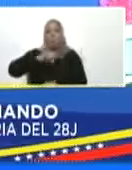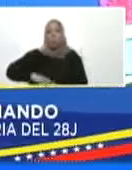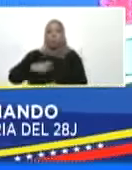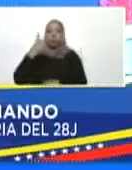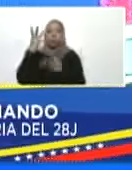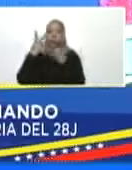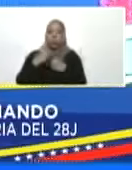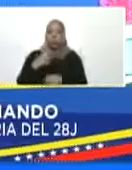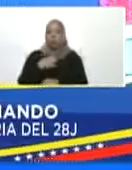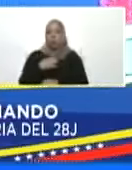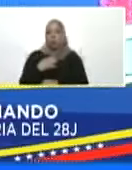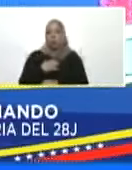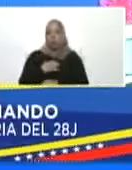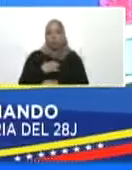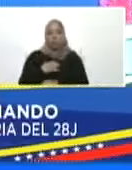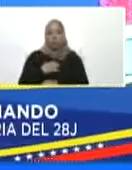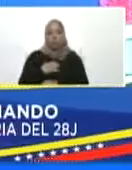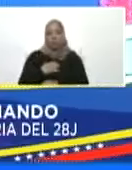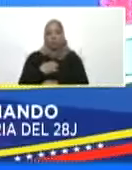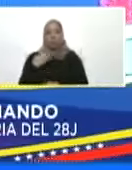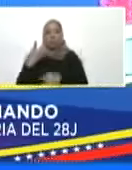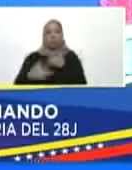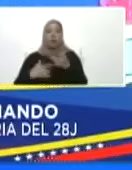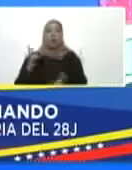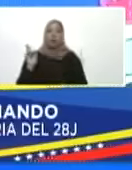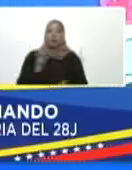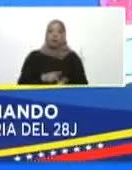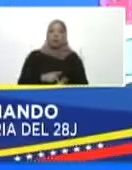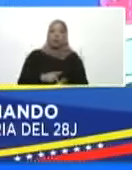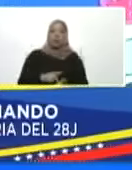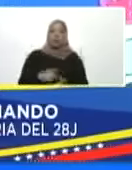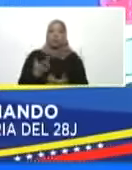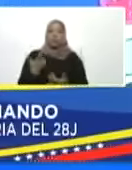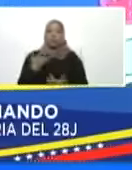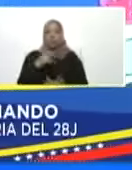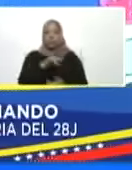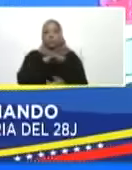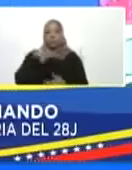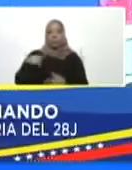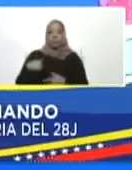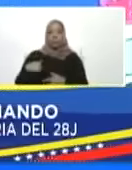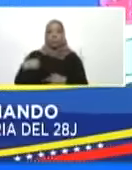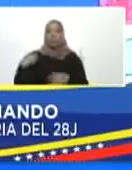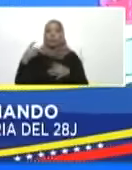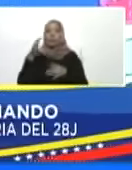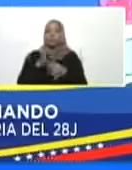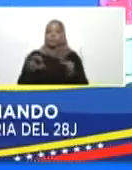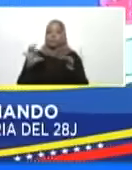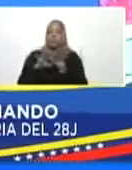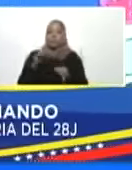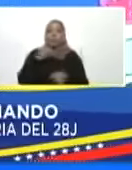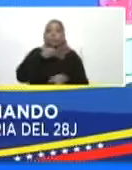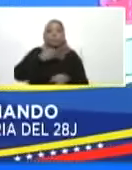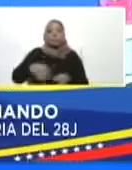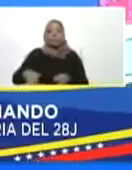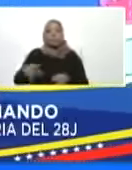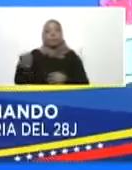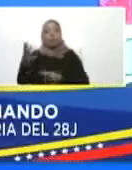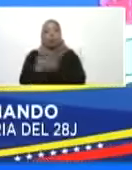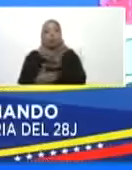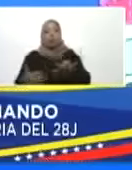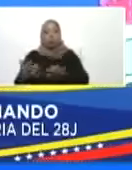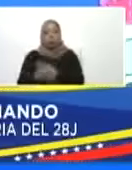han podido. La gente no quiere más confrontación estéril, no quiere peleas estériles, no quiere que se pierda el tiempo en